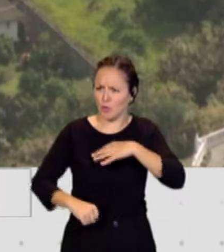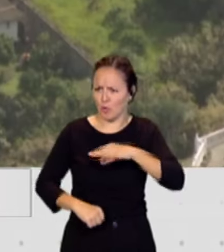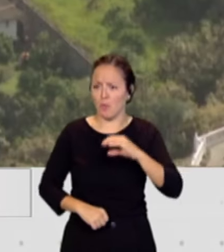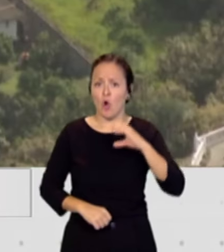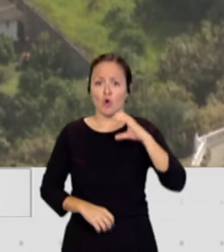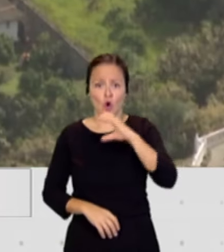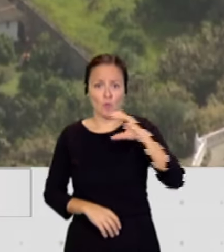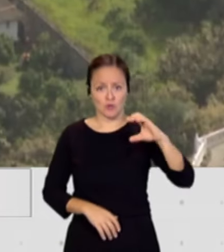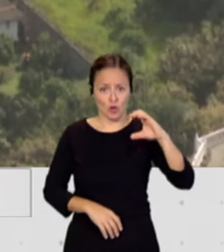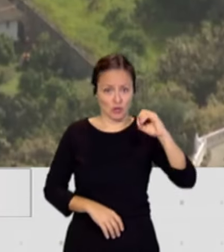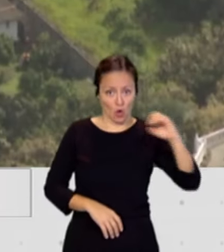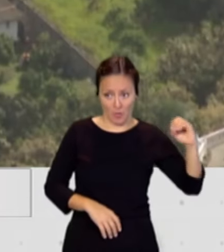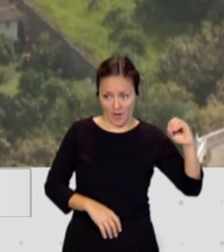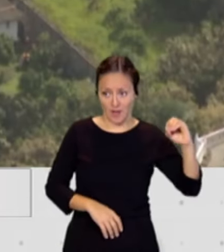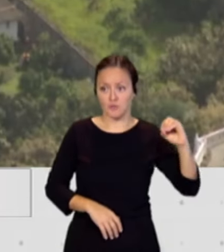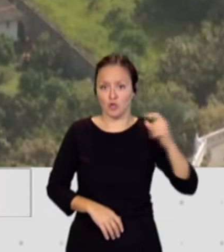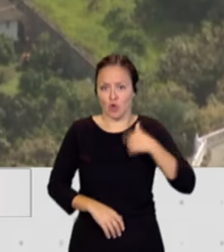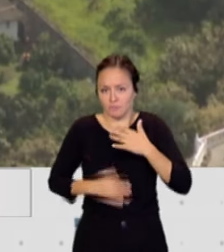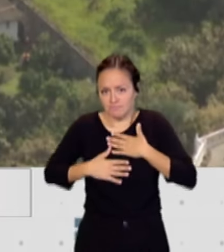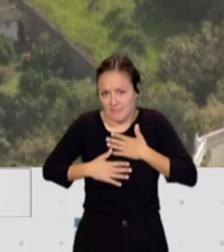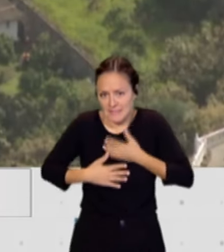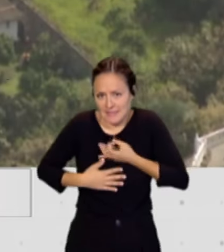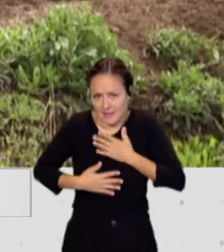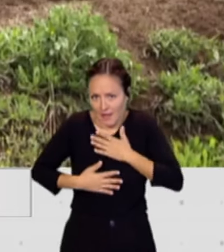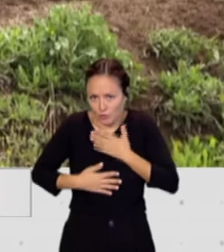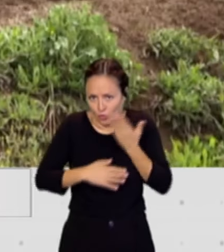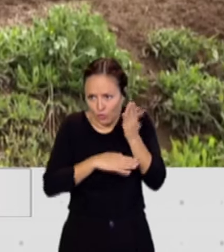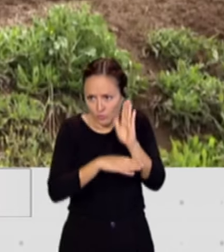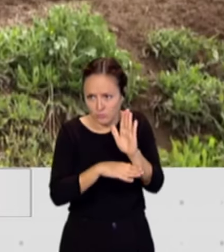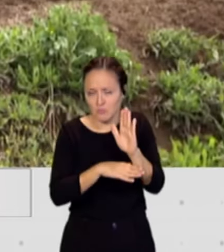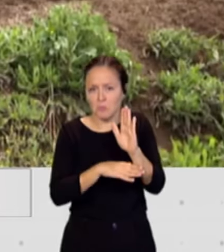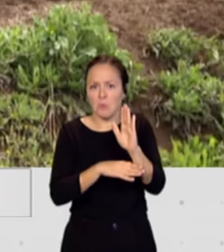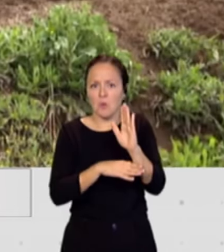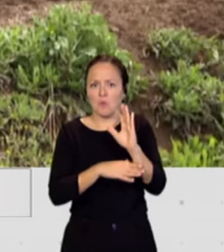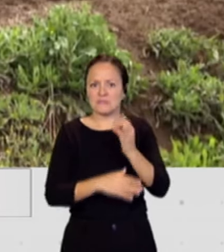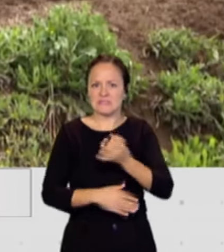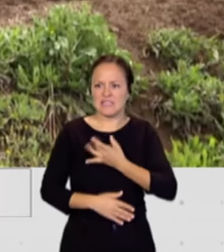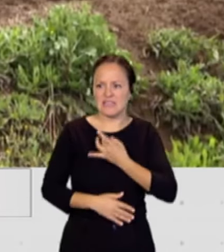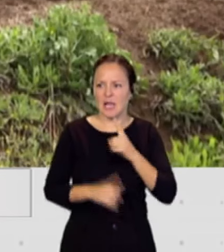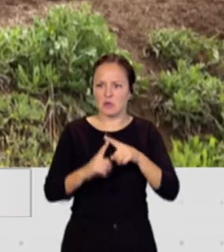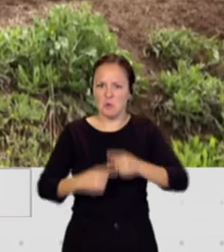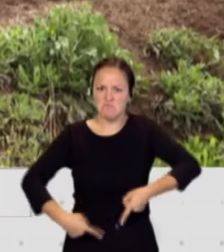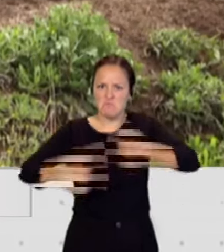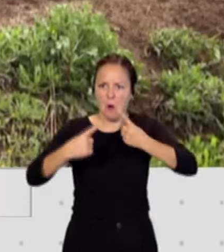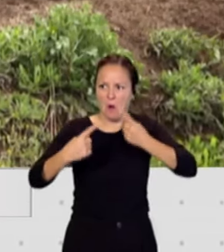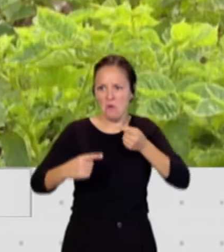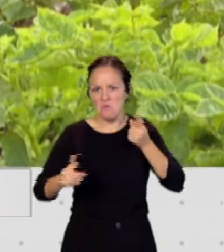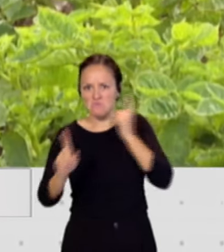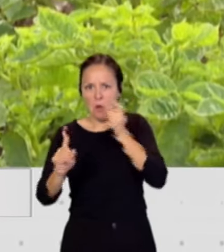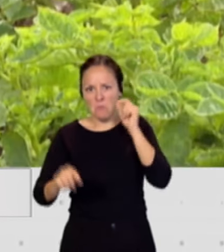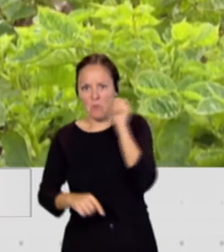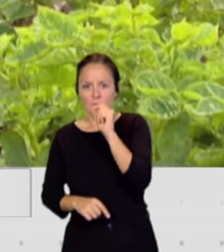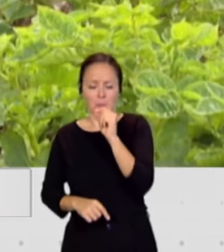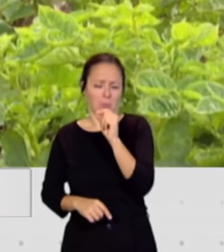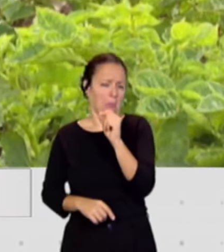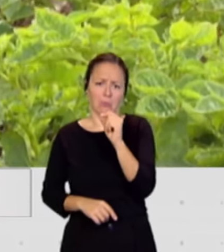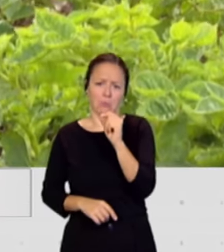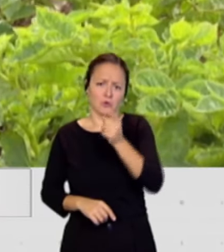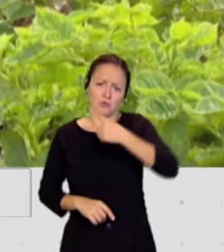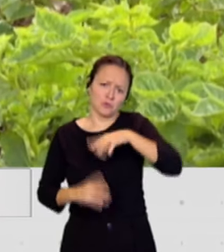obreras hablo por por mi sindicato eh No es un sindicato beligerante ni mucho menos sino de